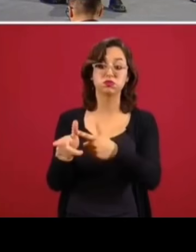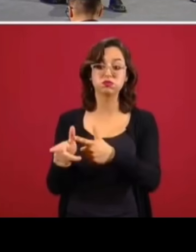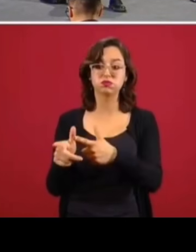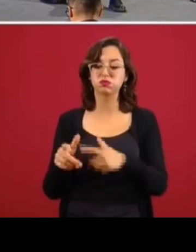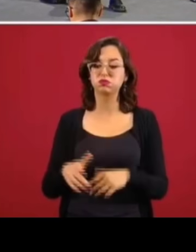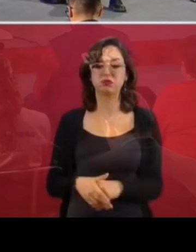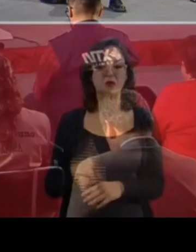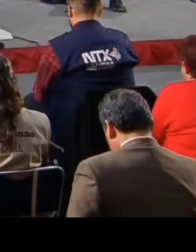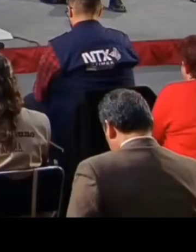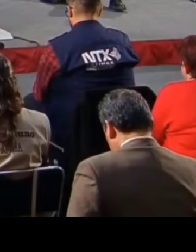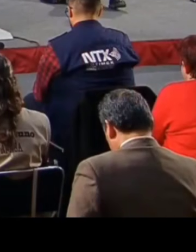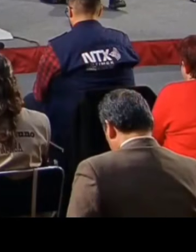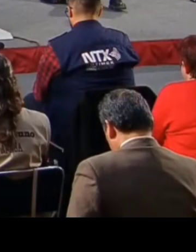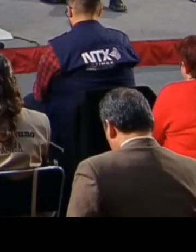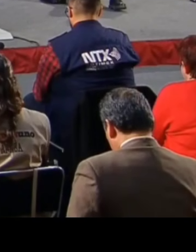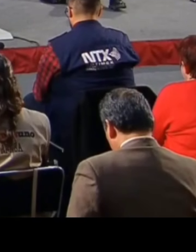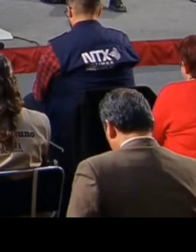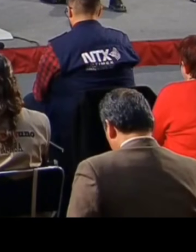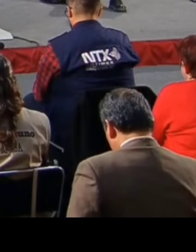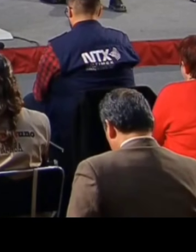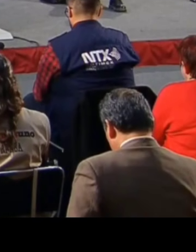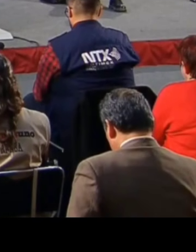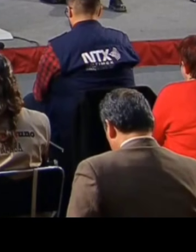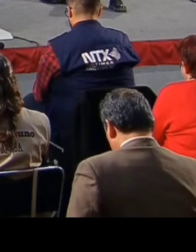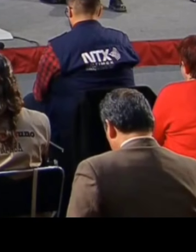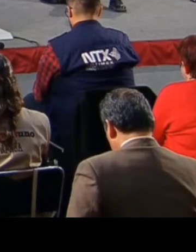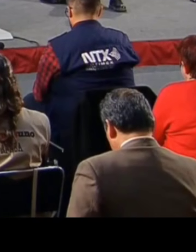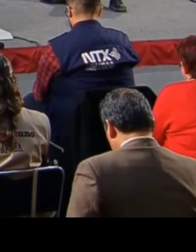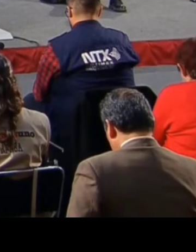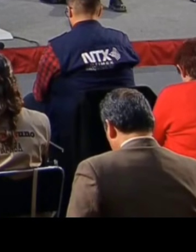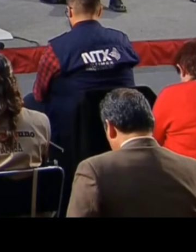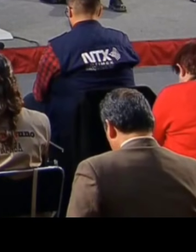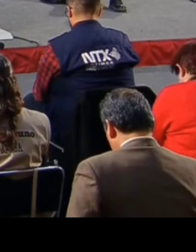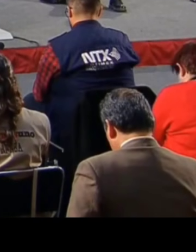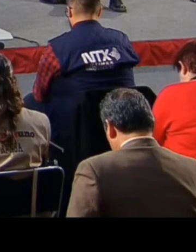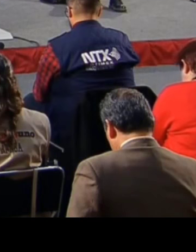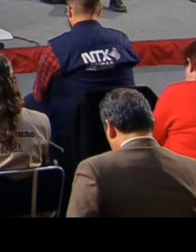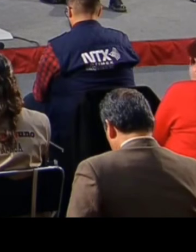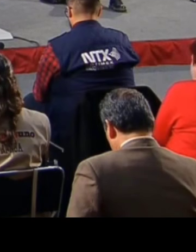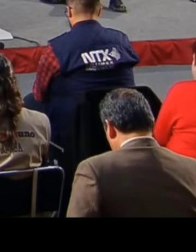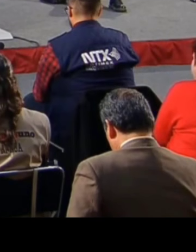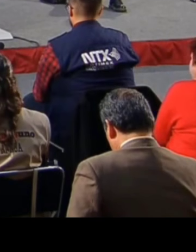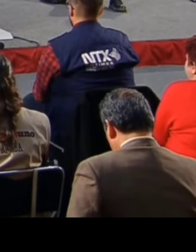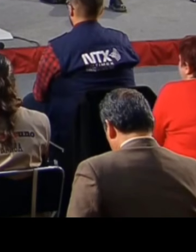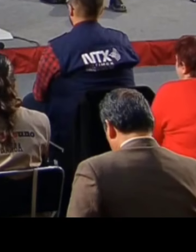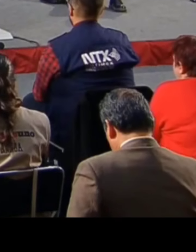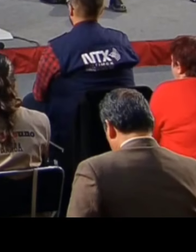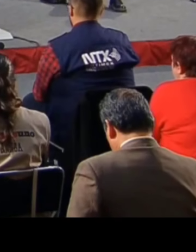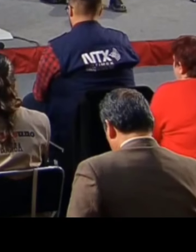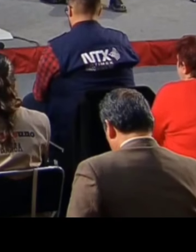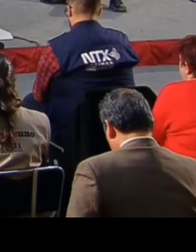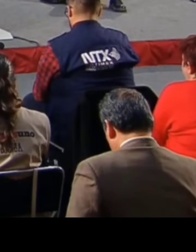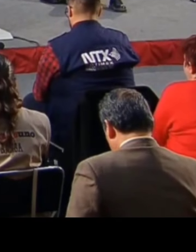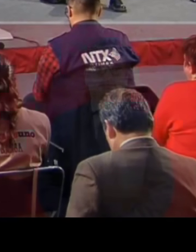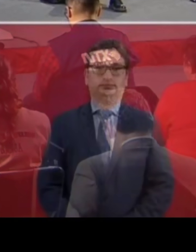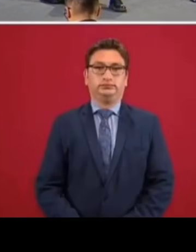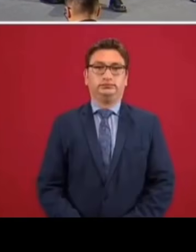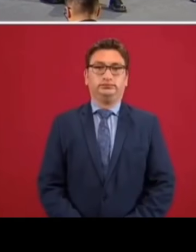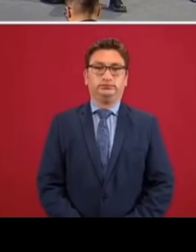háganle la lucha hasta el final. O los familiares que dicen, ya, que deje de sufrir. Pero es fuertísimo